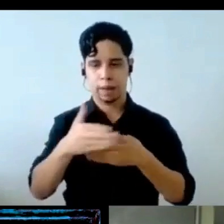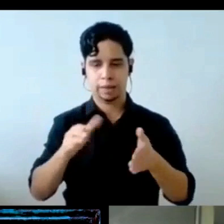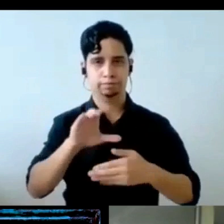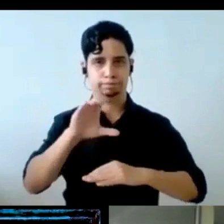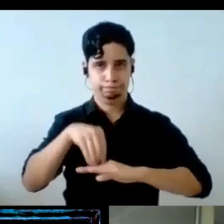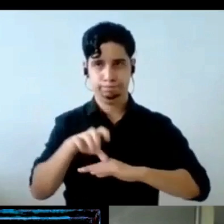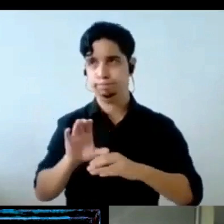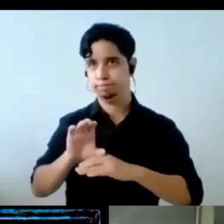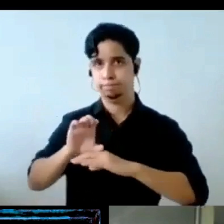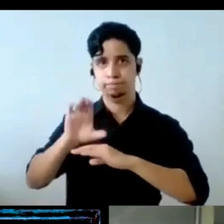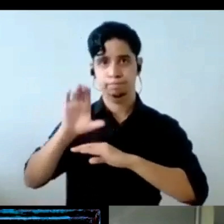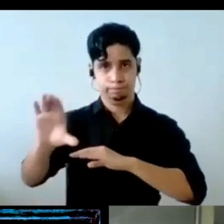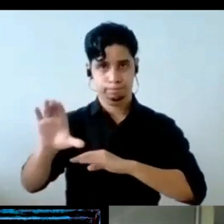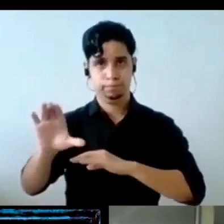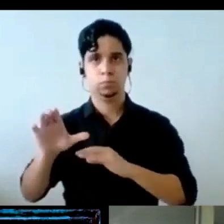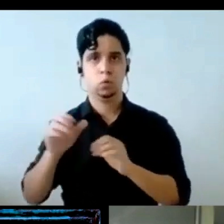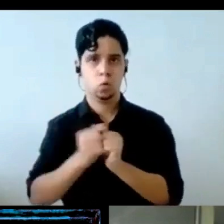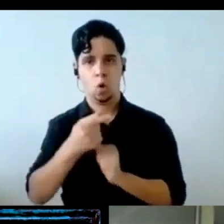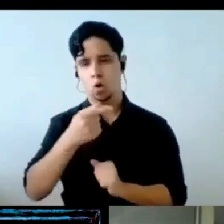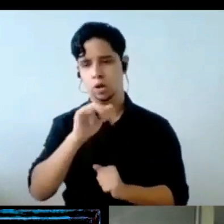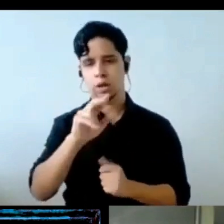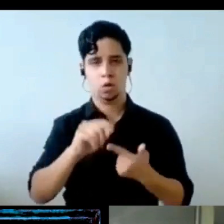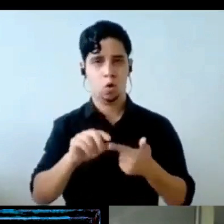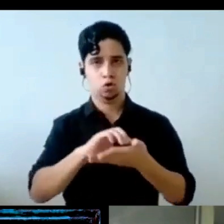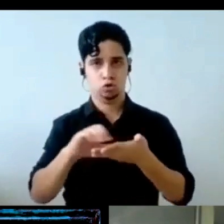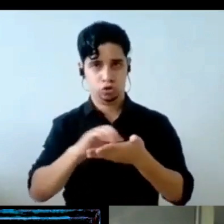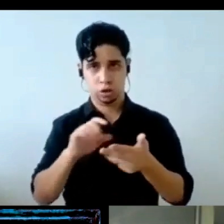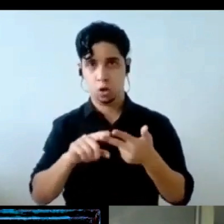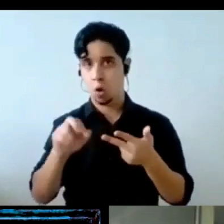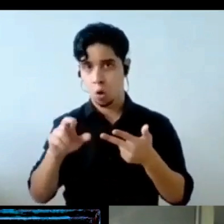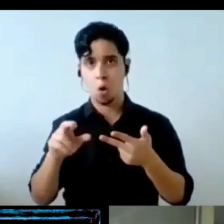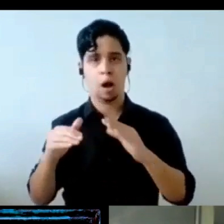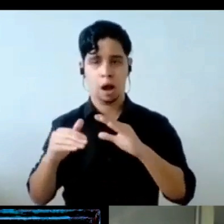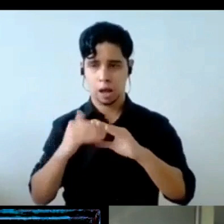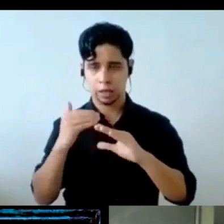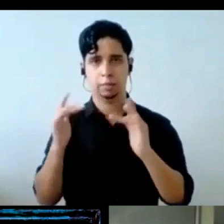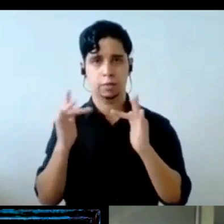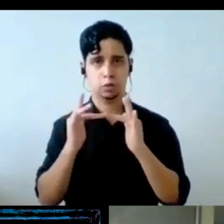pues con cheque certificado o giro o transferencia electrónica, que también se está aceptando. Ahora que tú dices eso, espérate un